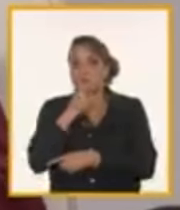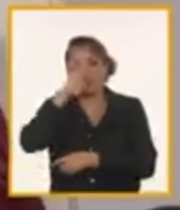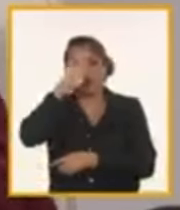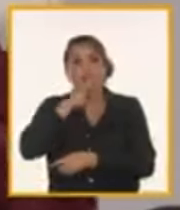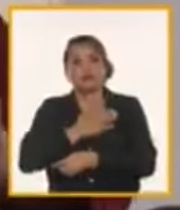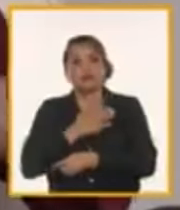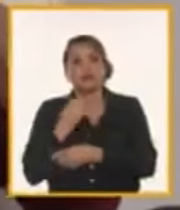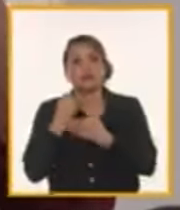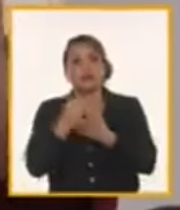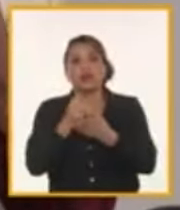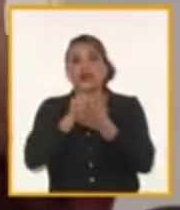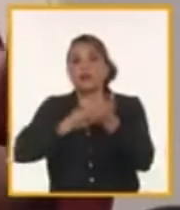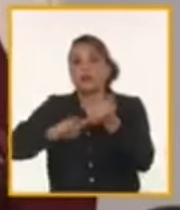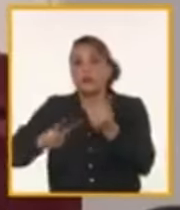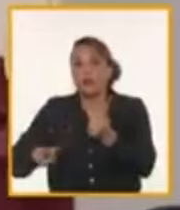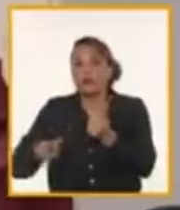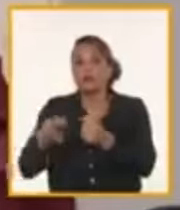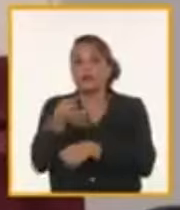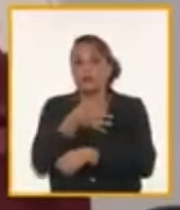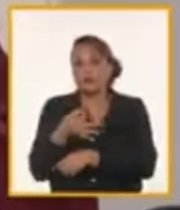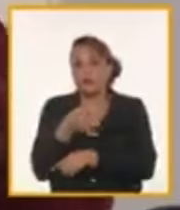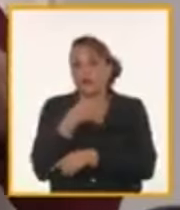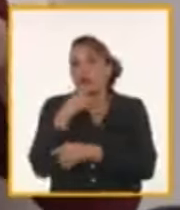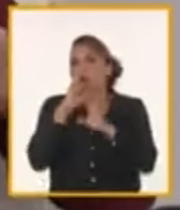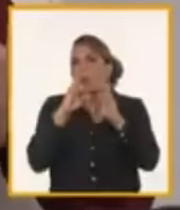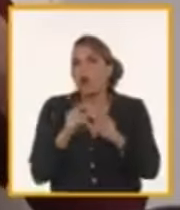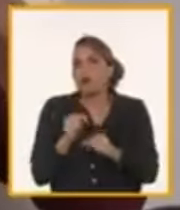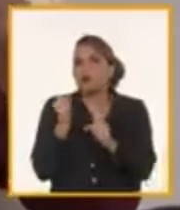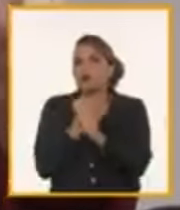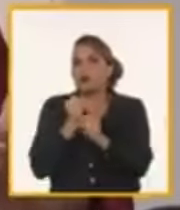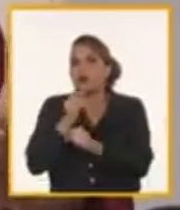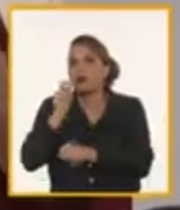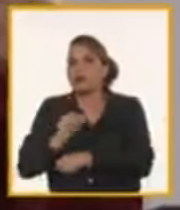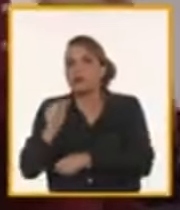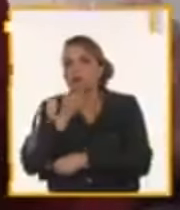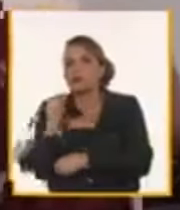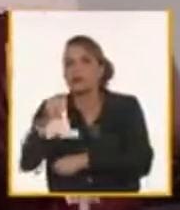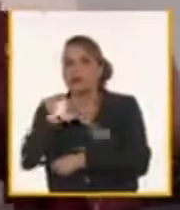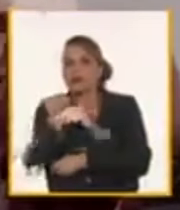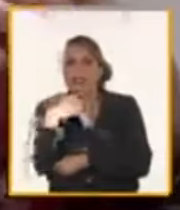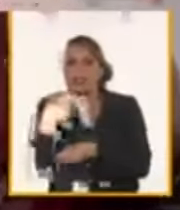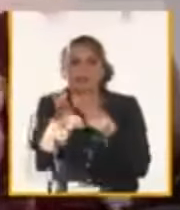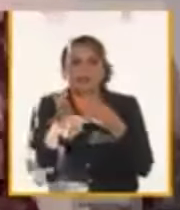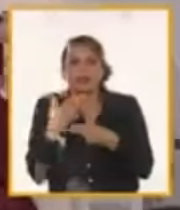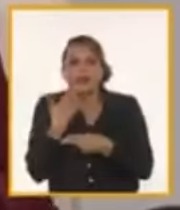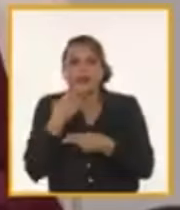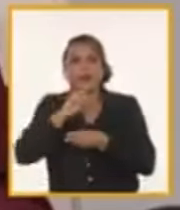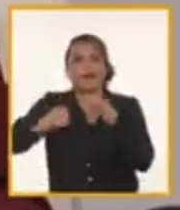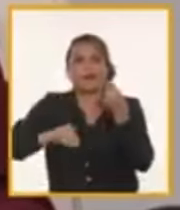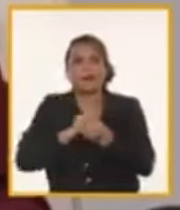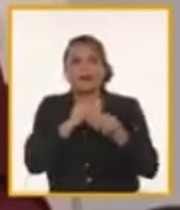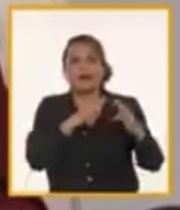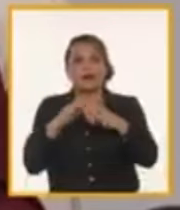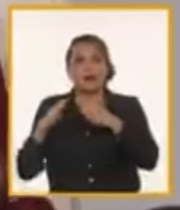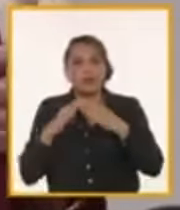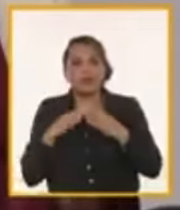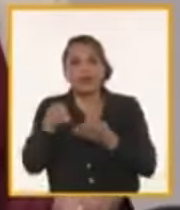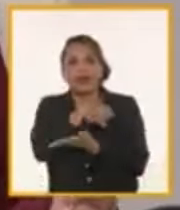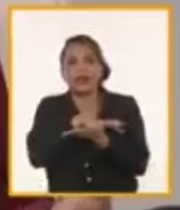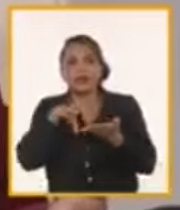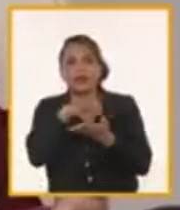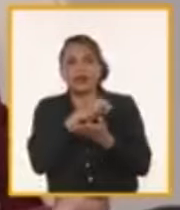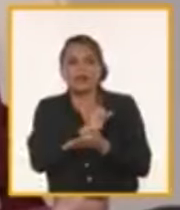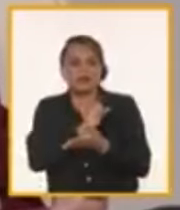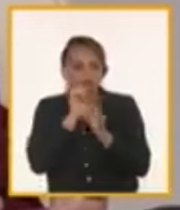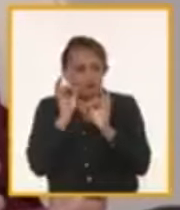territorio cuánto pueden hacer los trabajadores sociales para transformar el barrio la comunidad lo que realmente se quiere